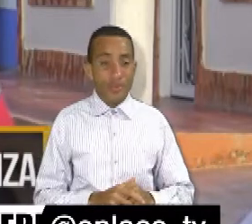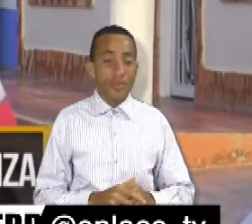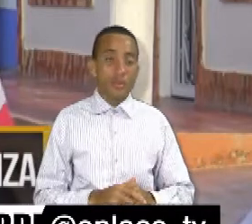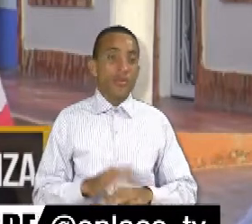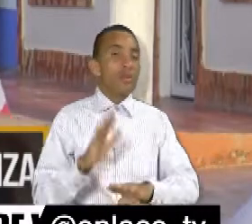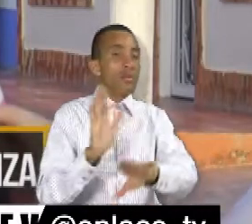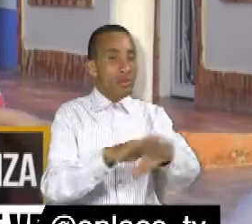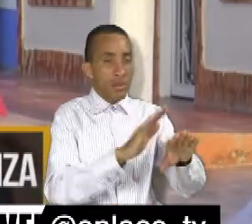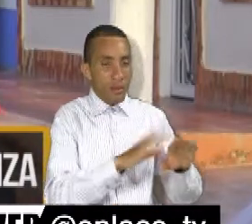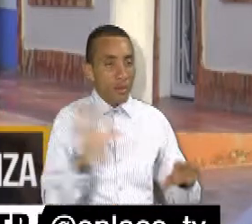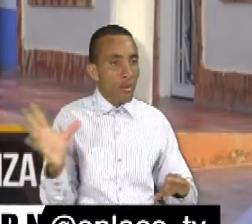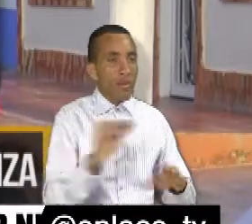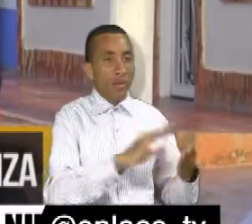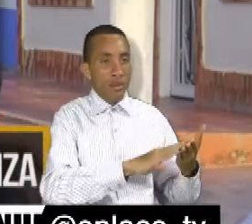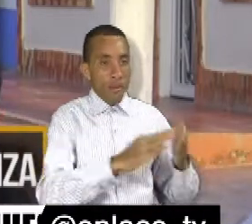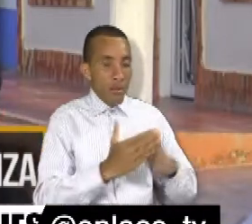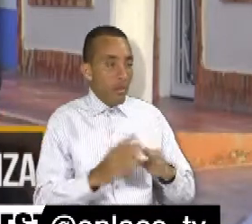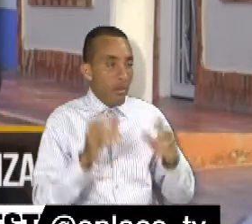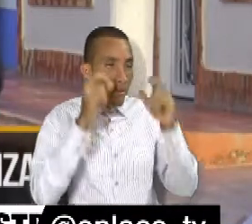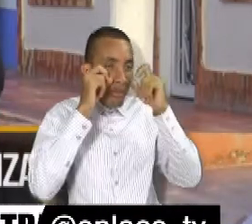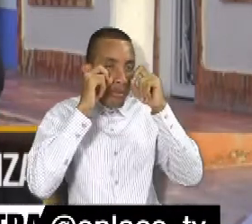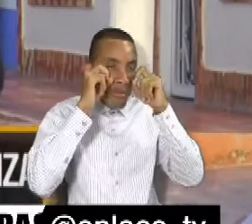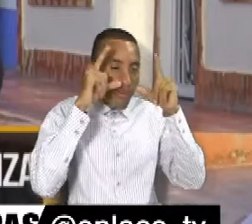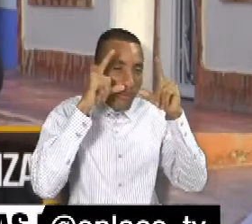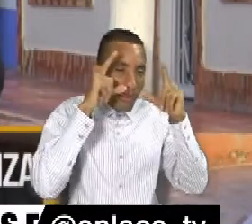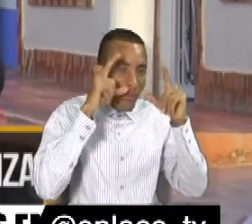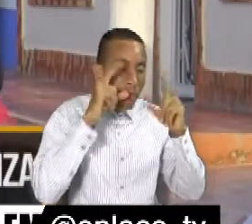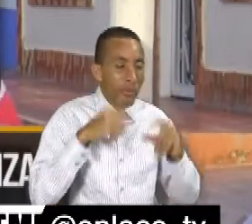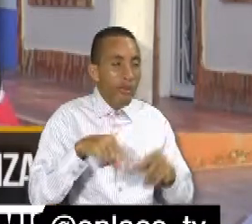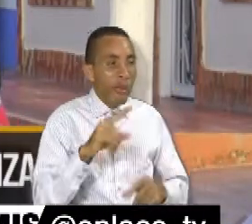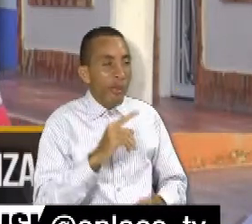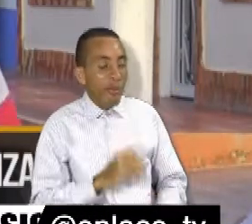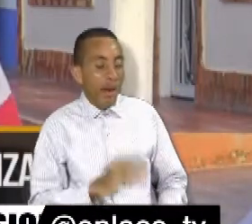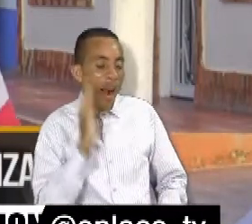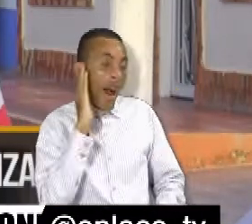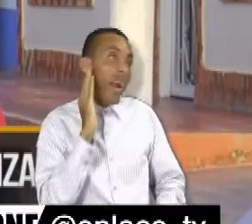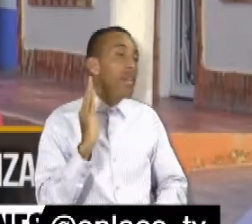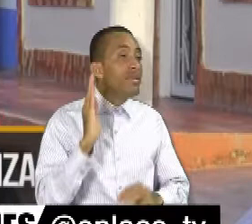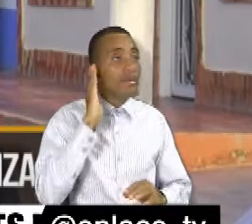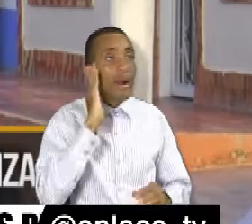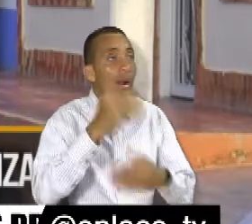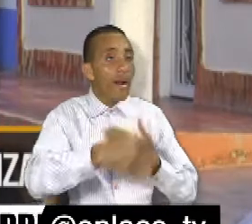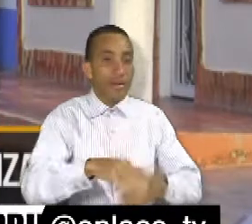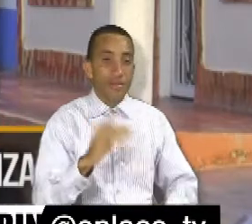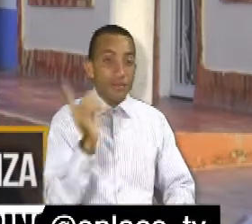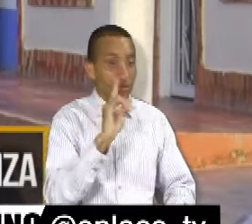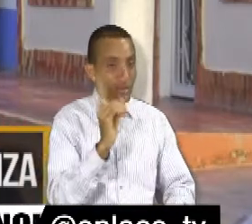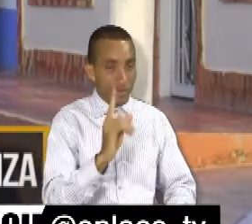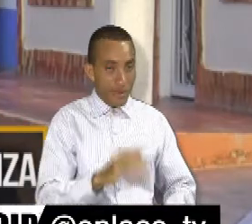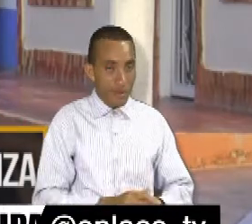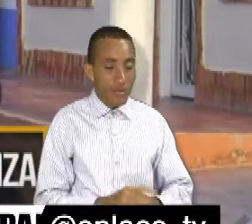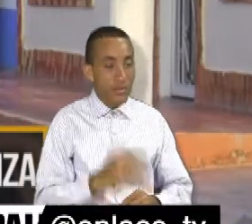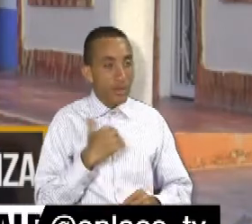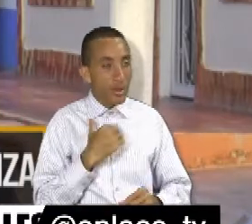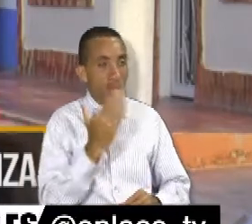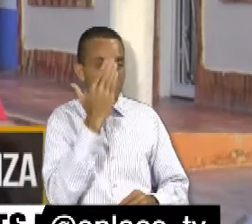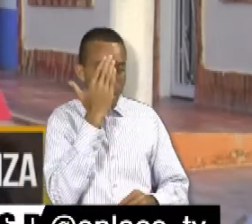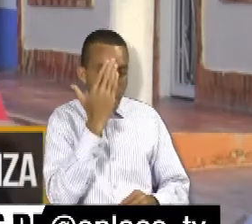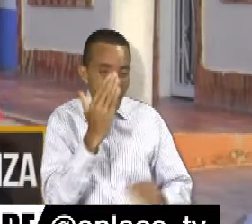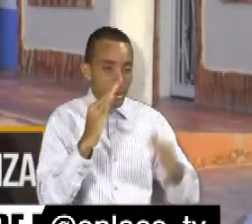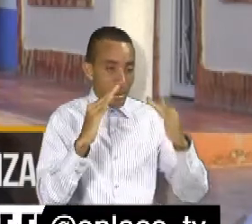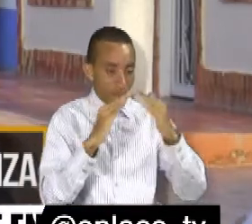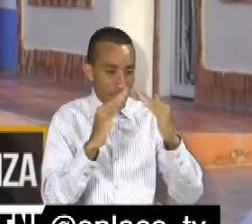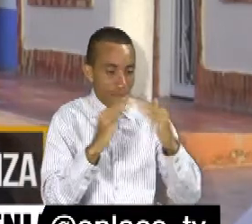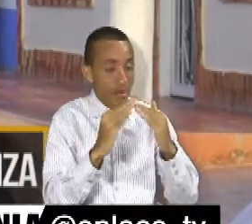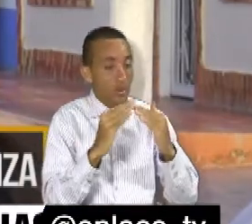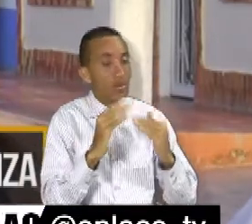es a la comunidad a que estemos alerta, a que igual no demos papaya, pero también a que reforcemos nuestros frentes de seguridad, a